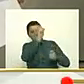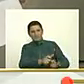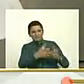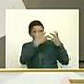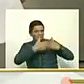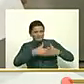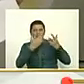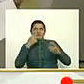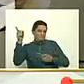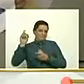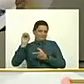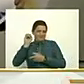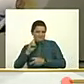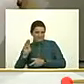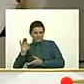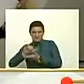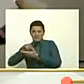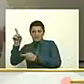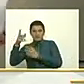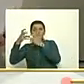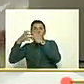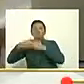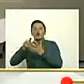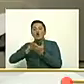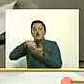hecho la propuesta de presentar